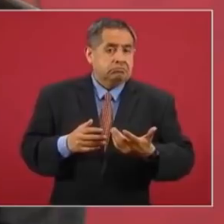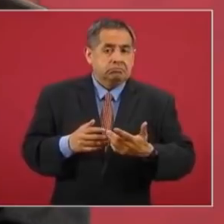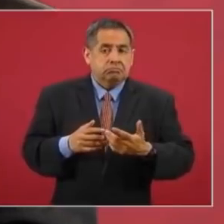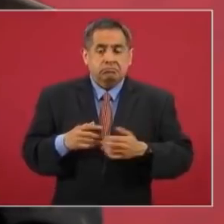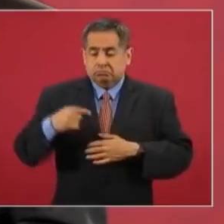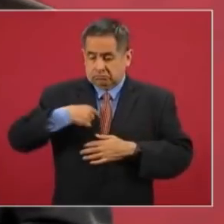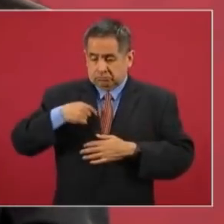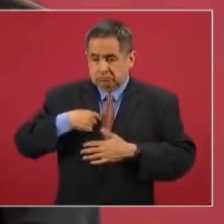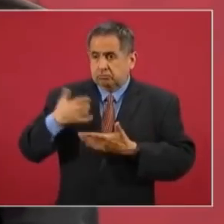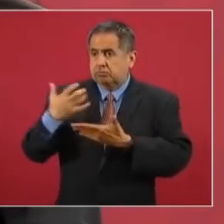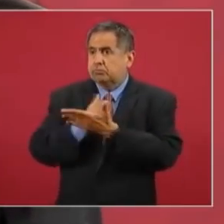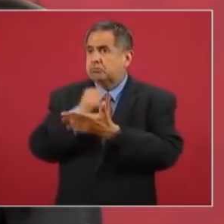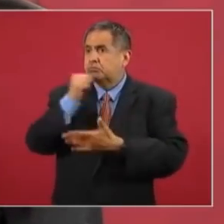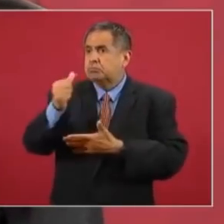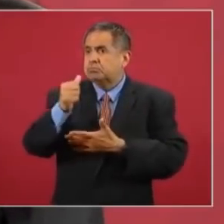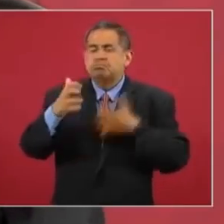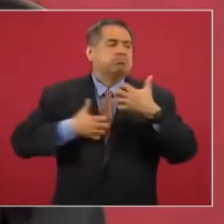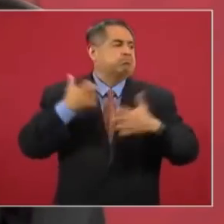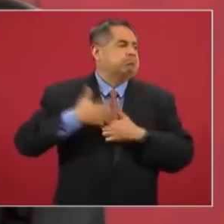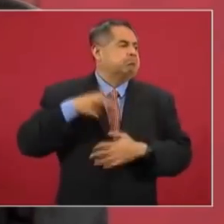no se gana.